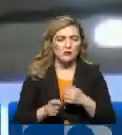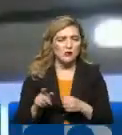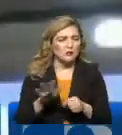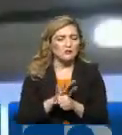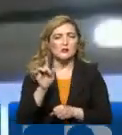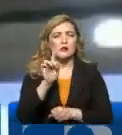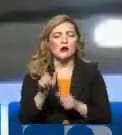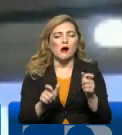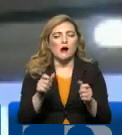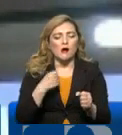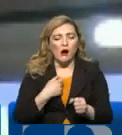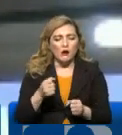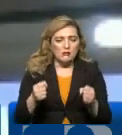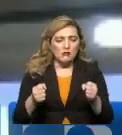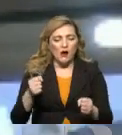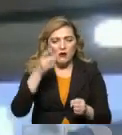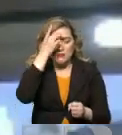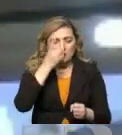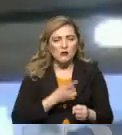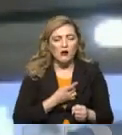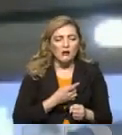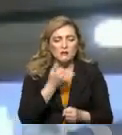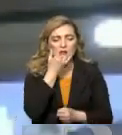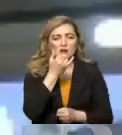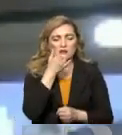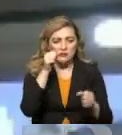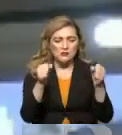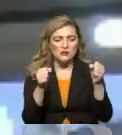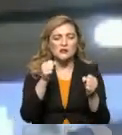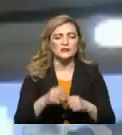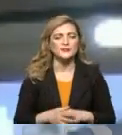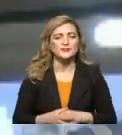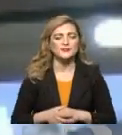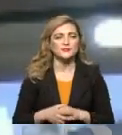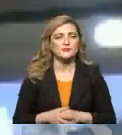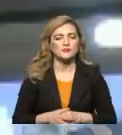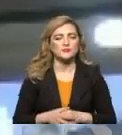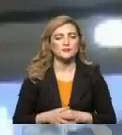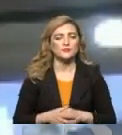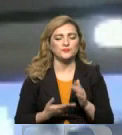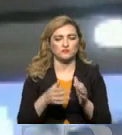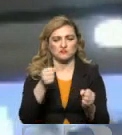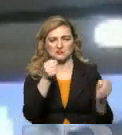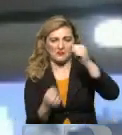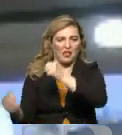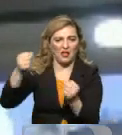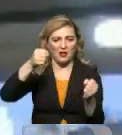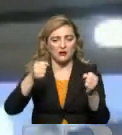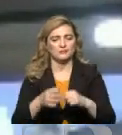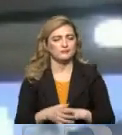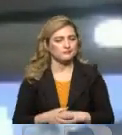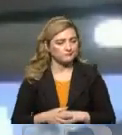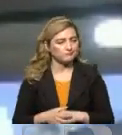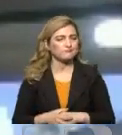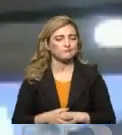por tomar ciertas decisiones inadecuadas al momento de conducir. El tema de las maniobras o la discrecionalidad